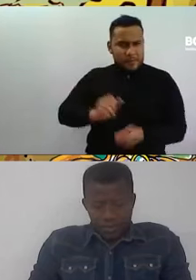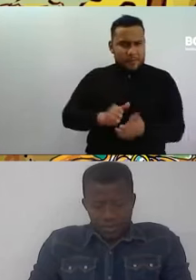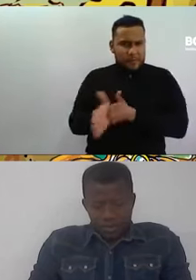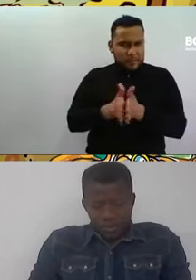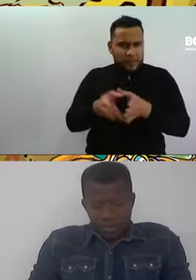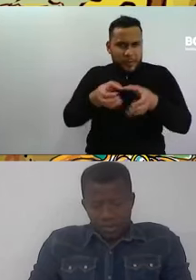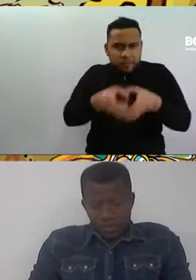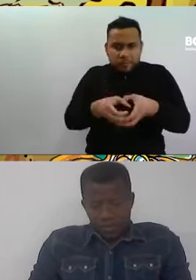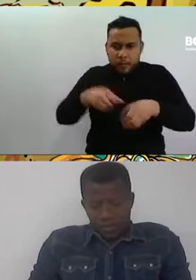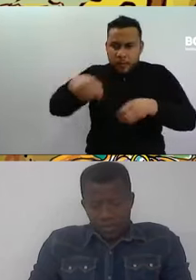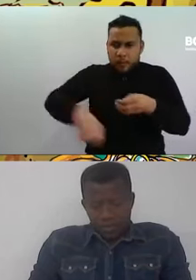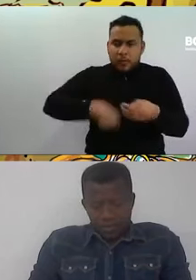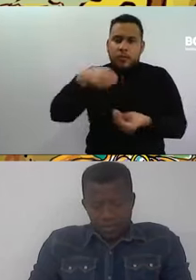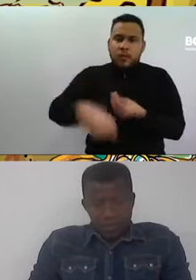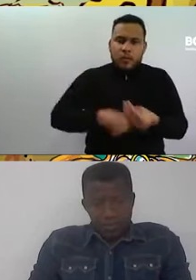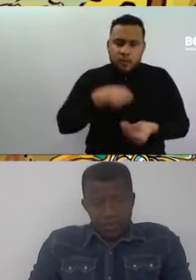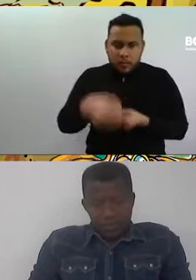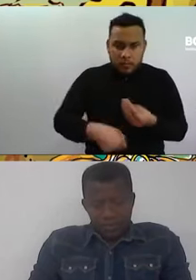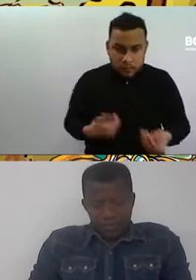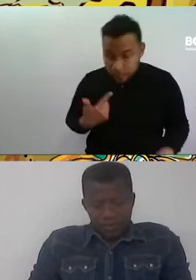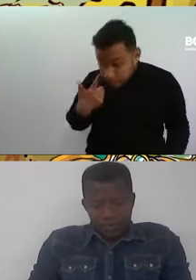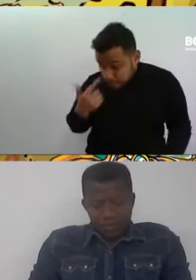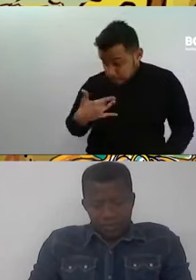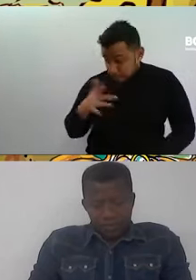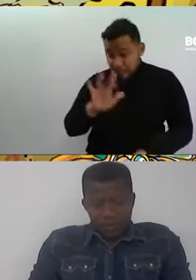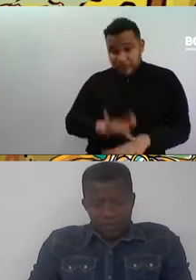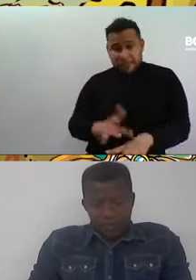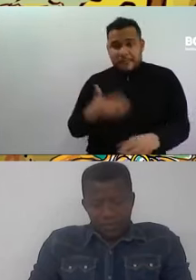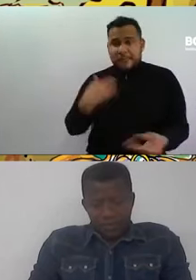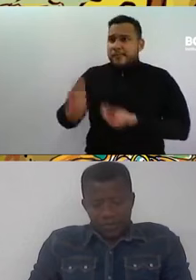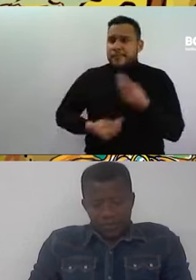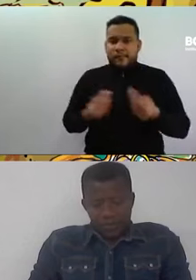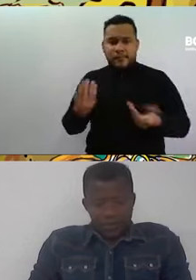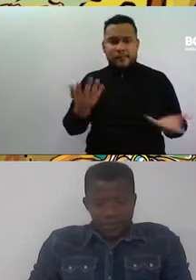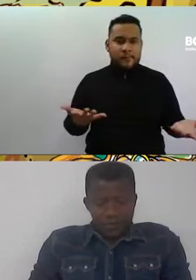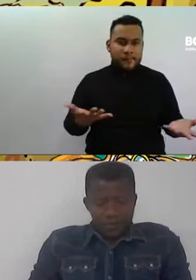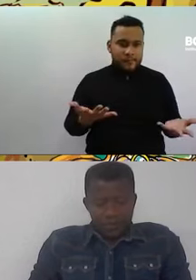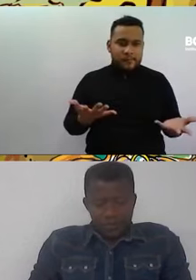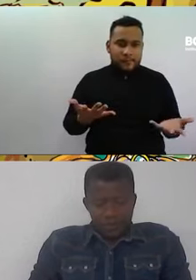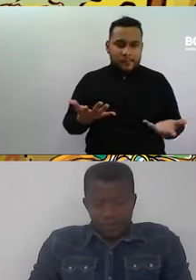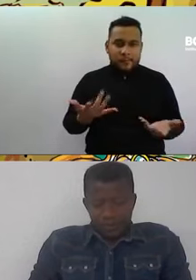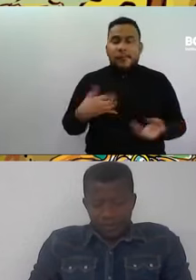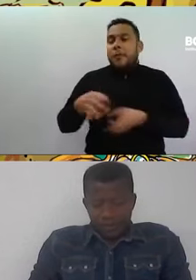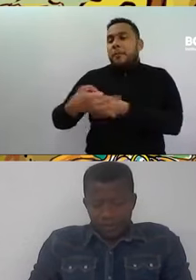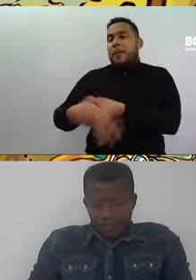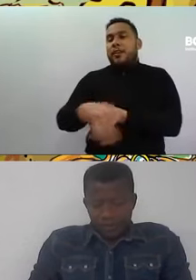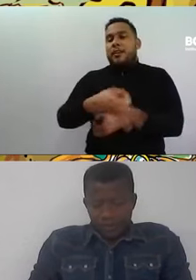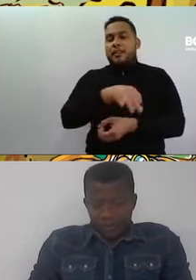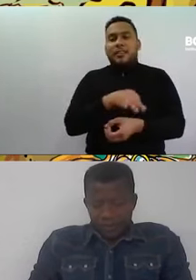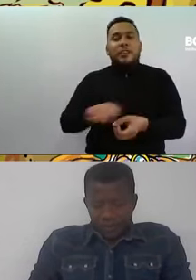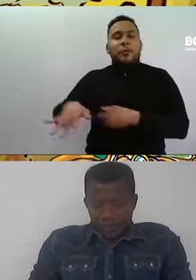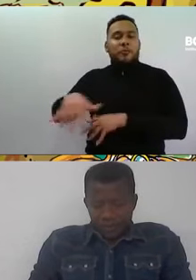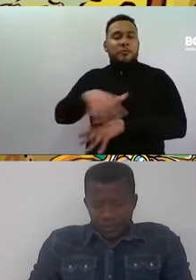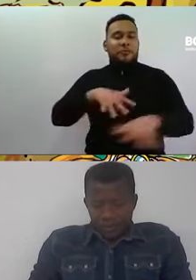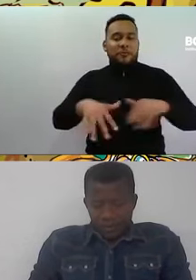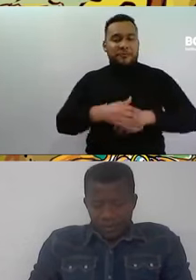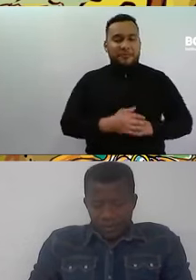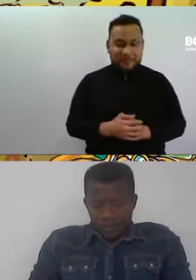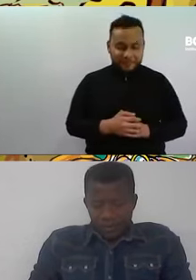que lo estoy pilando no me toca ni es que arremóchalo, maíz tostado, arremóchalo, tostado.